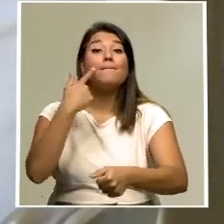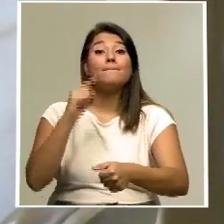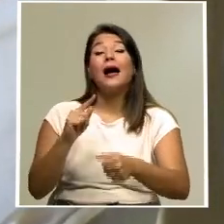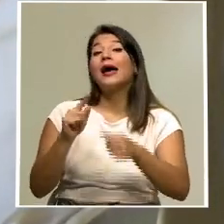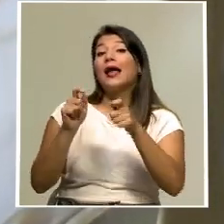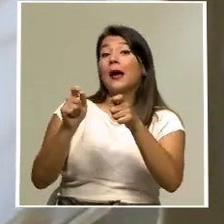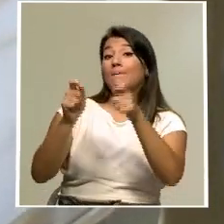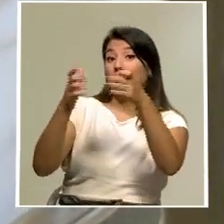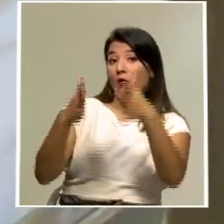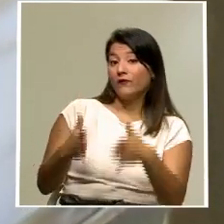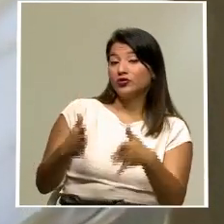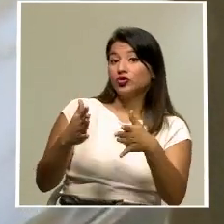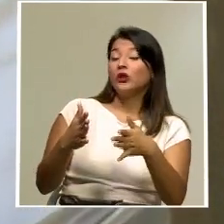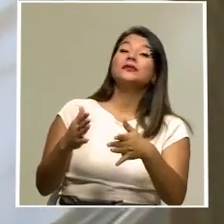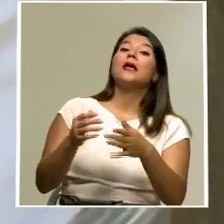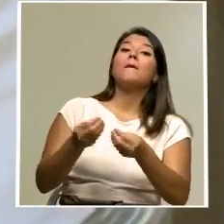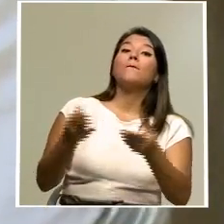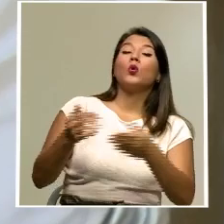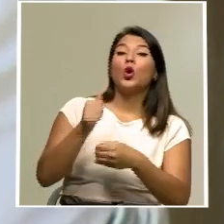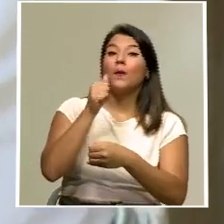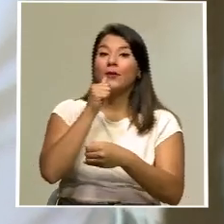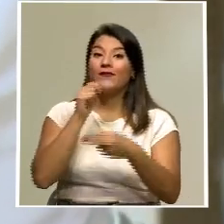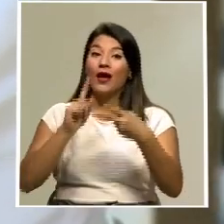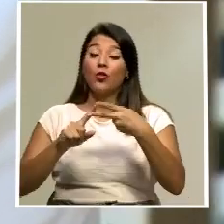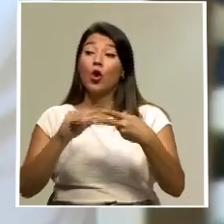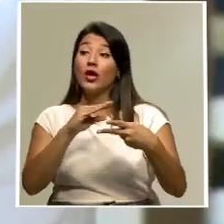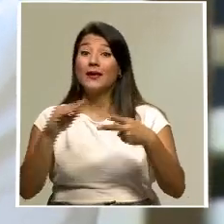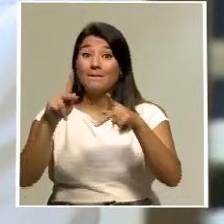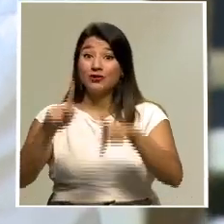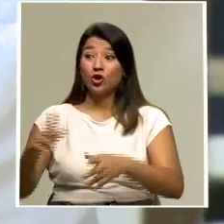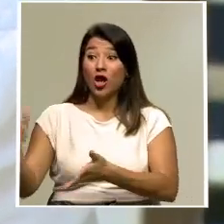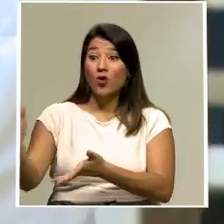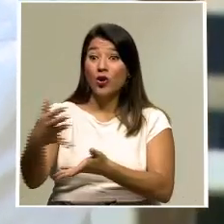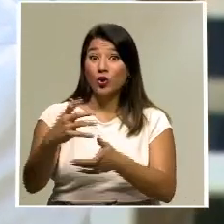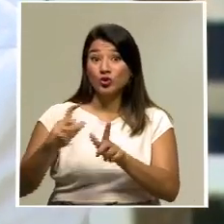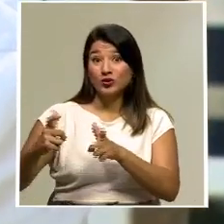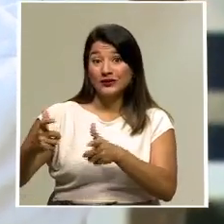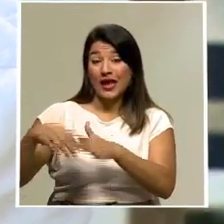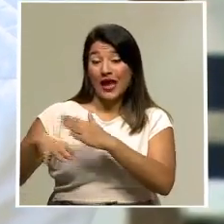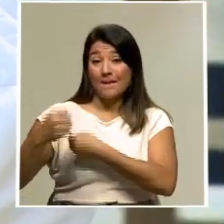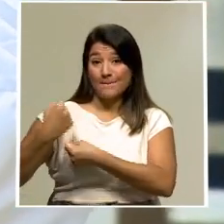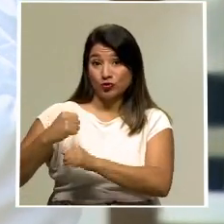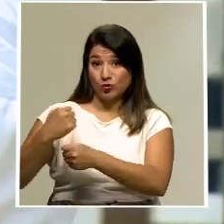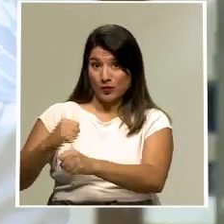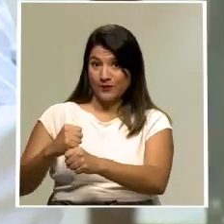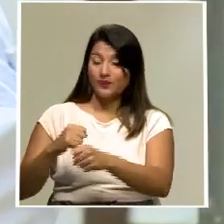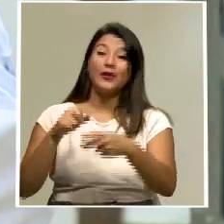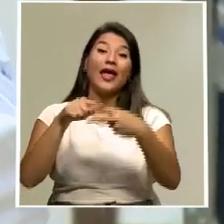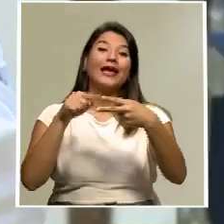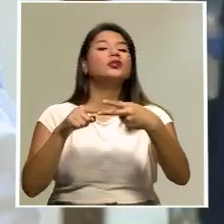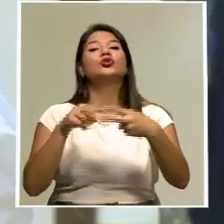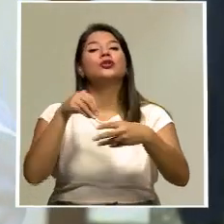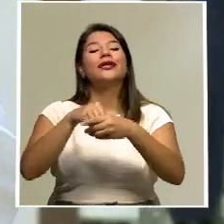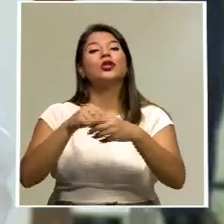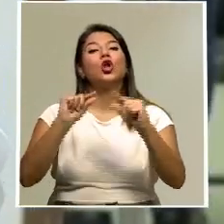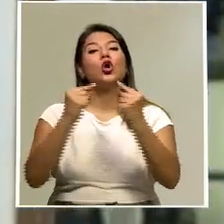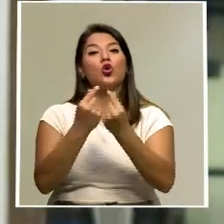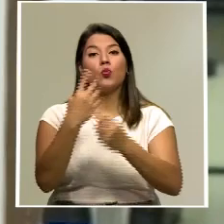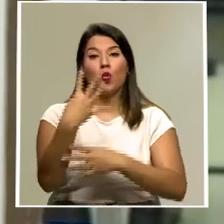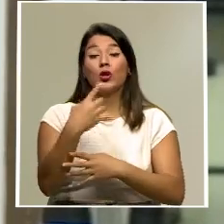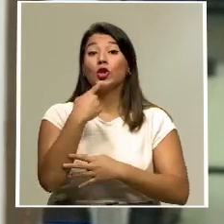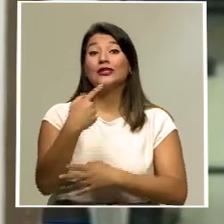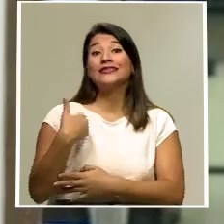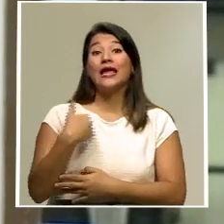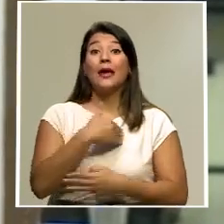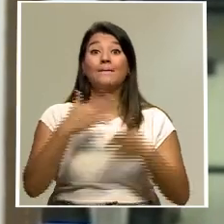trabajadores de educación pública y privada y así dar inicio a la inmunización del Grupo 4. Según explicó Daniel Salas, ministro de Salud, el